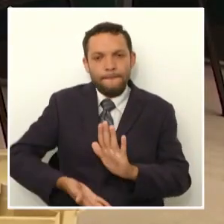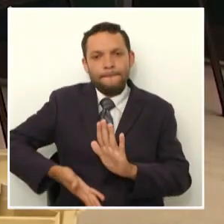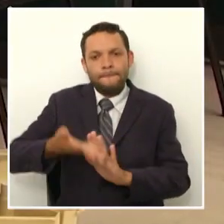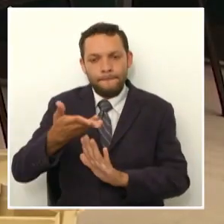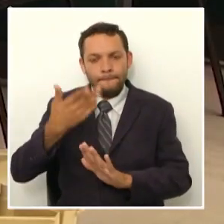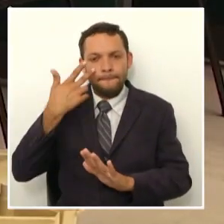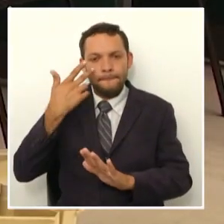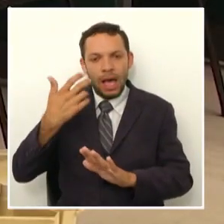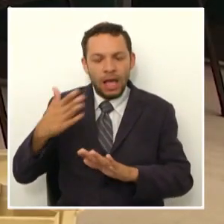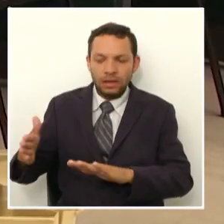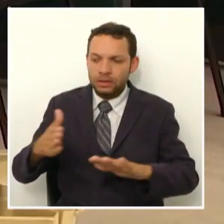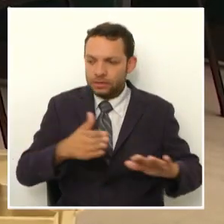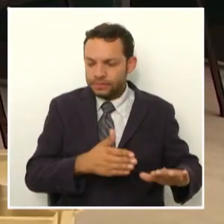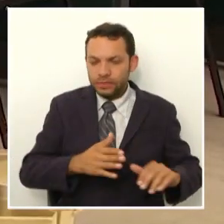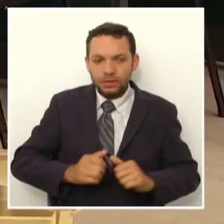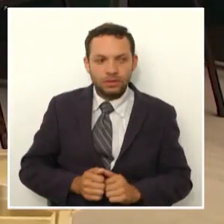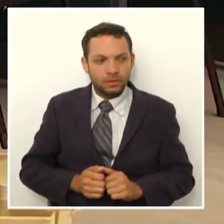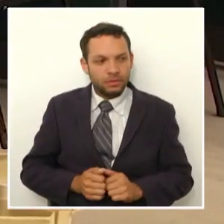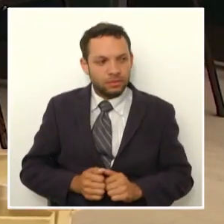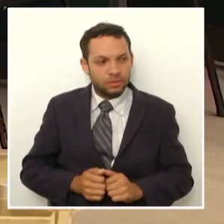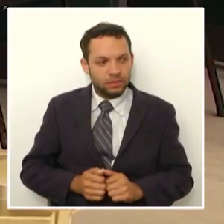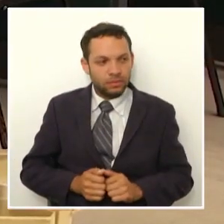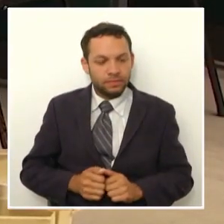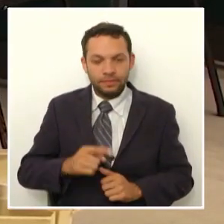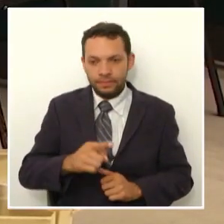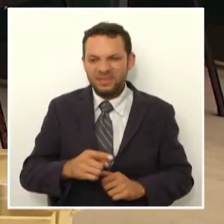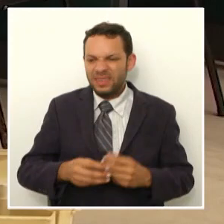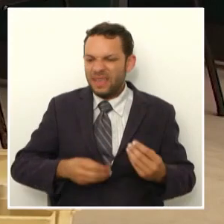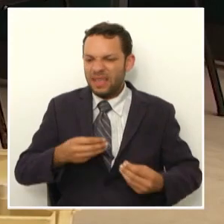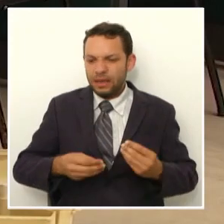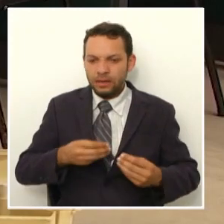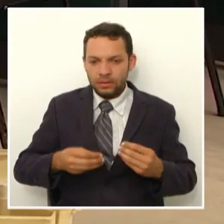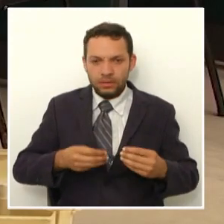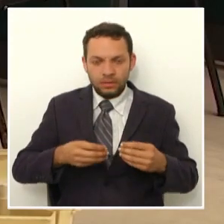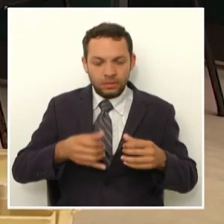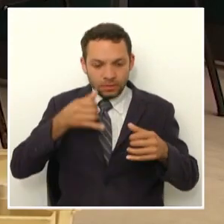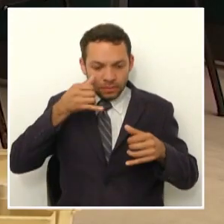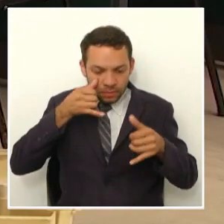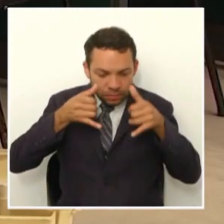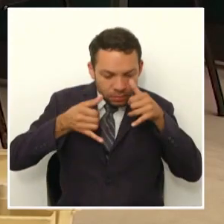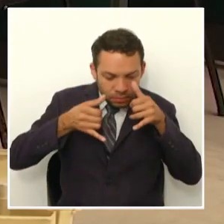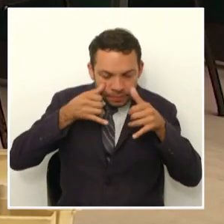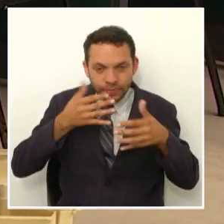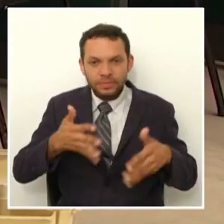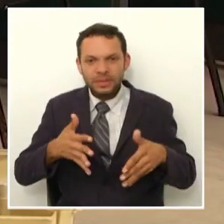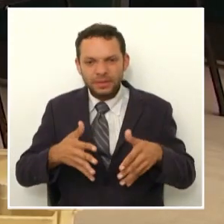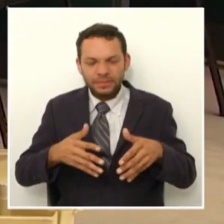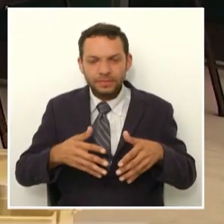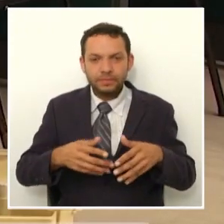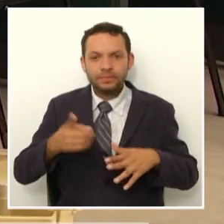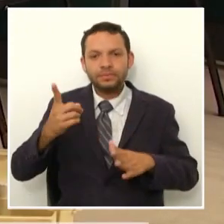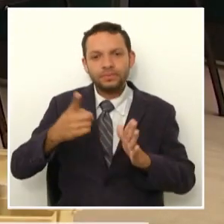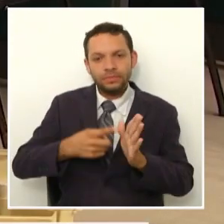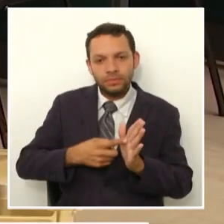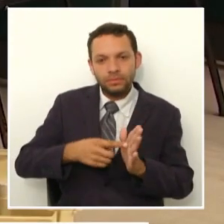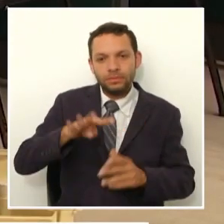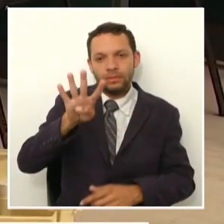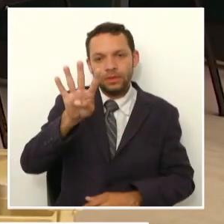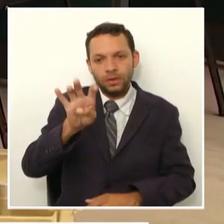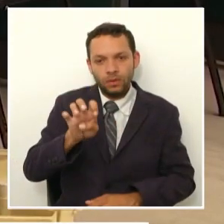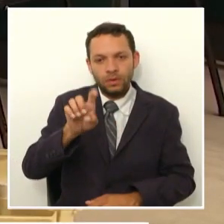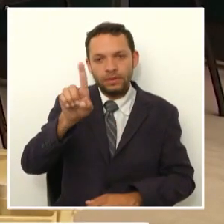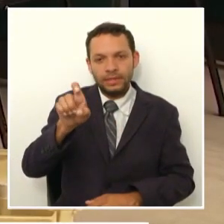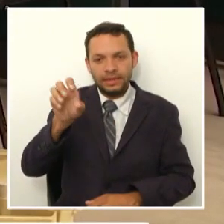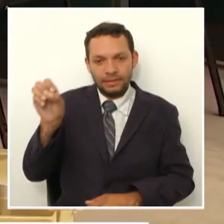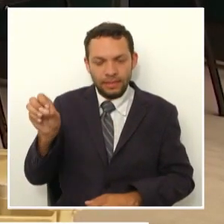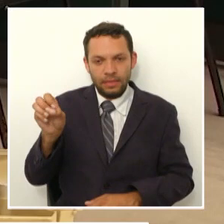grandísima. Este equipo es un colposcopio, ¿no?, que llegó a Manizales más o menos en el año 60, traído por el doctor Bernardo